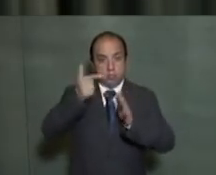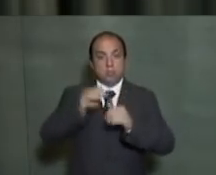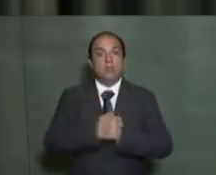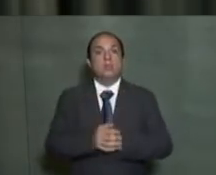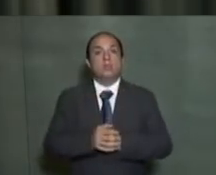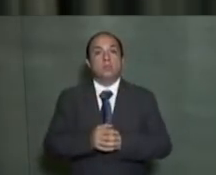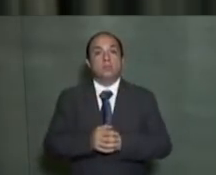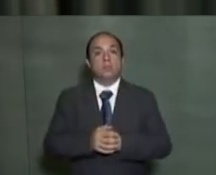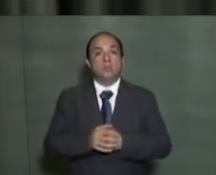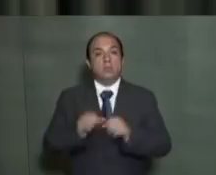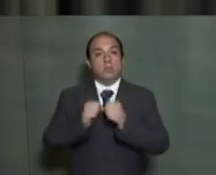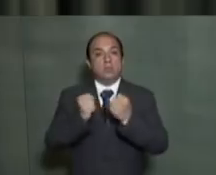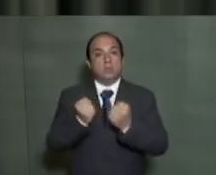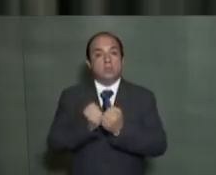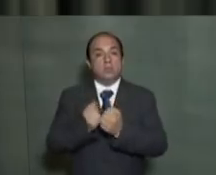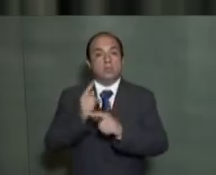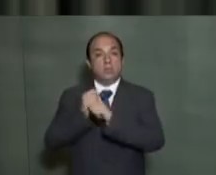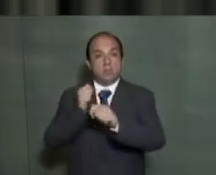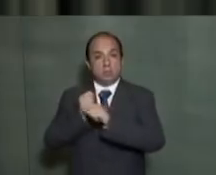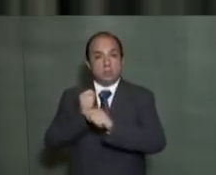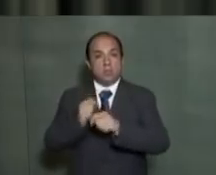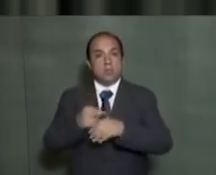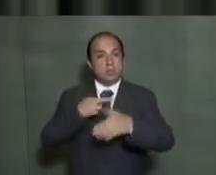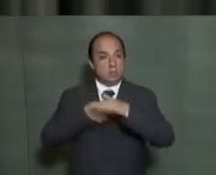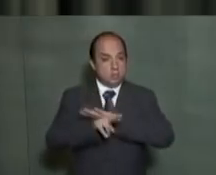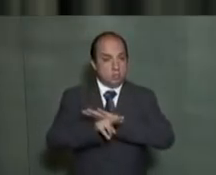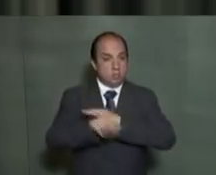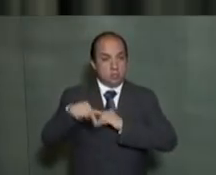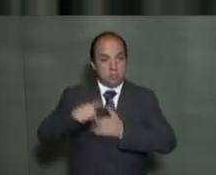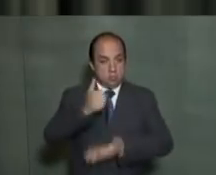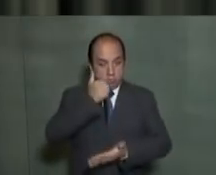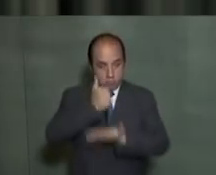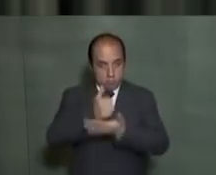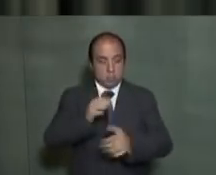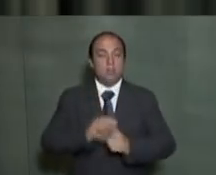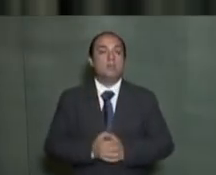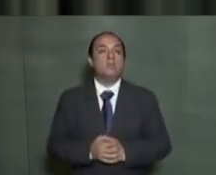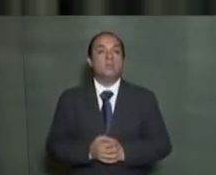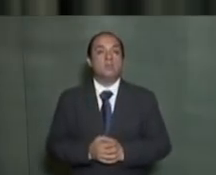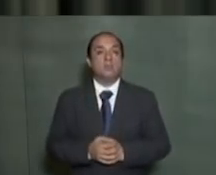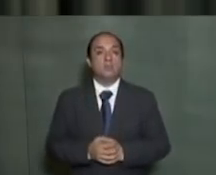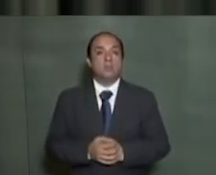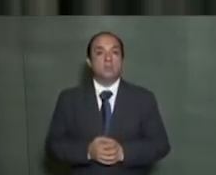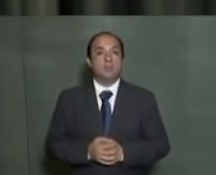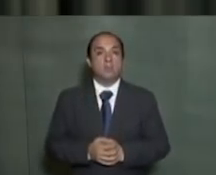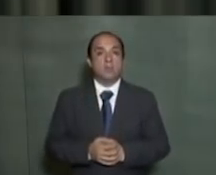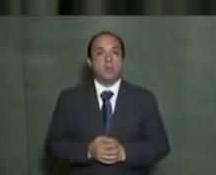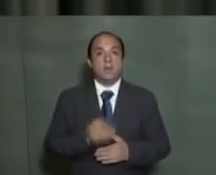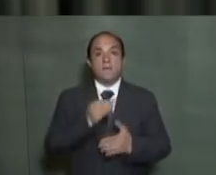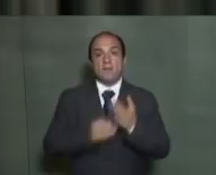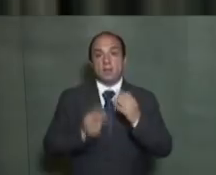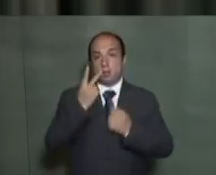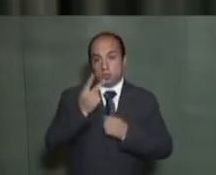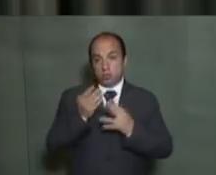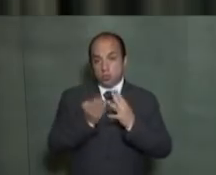transporte colectivo Metro de nuestra ciudad. Vendrán 2 etapas más.